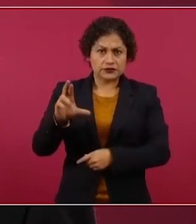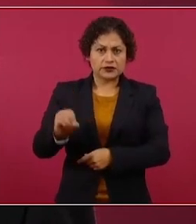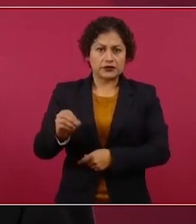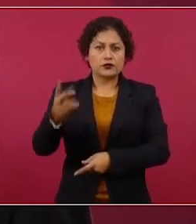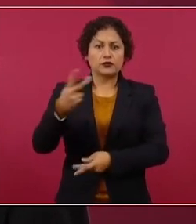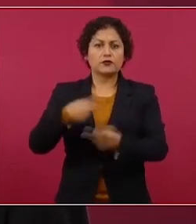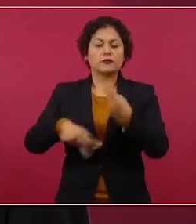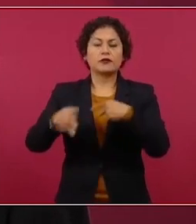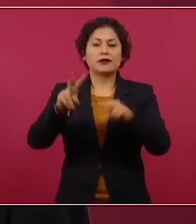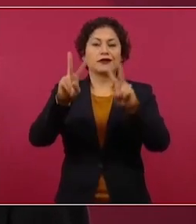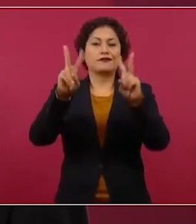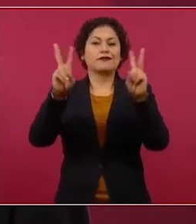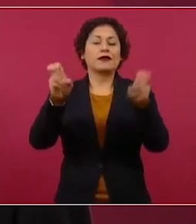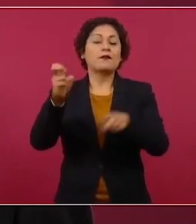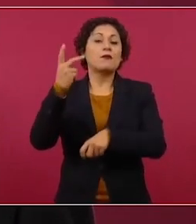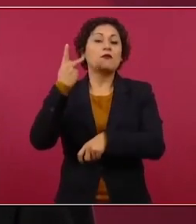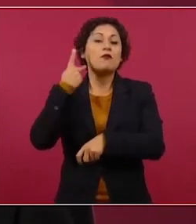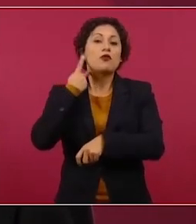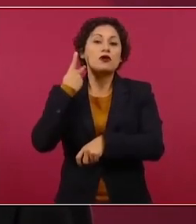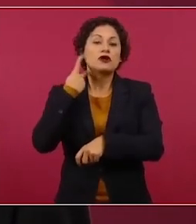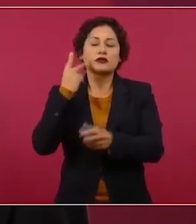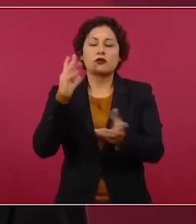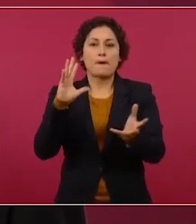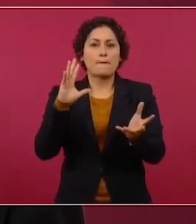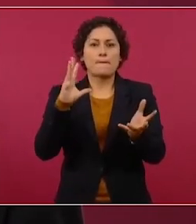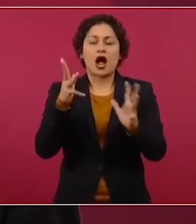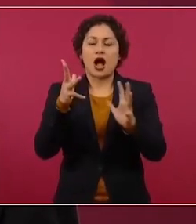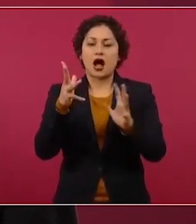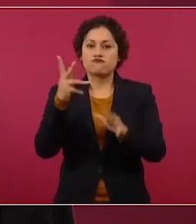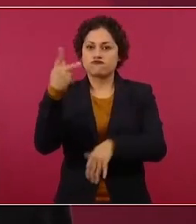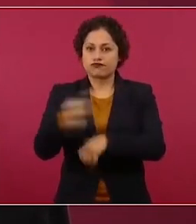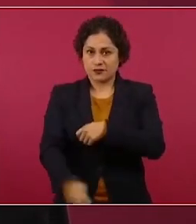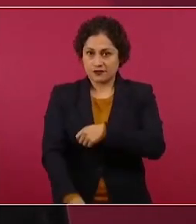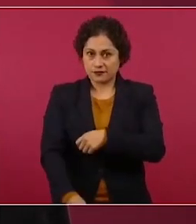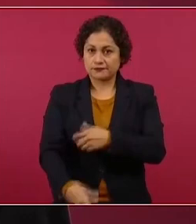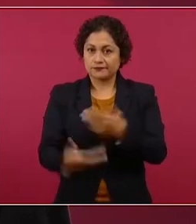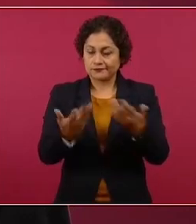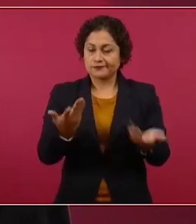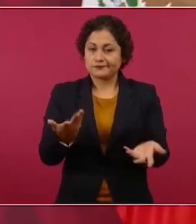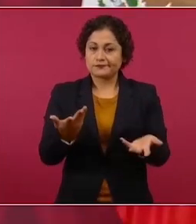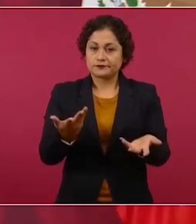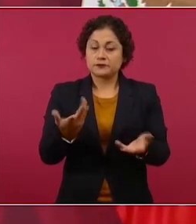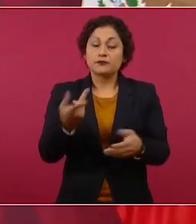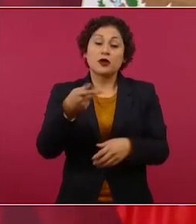inestabilidad política. Desde luego, lo principal es que nadie debe ser